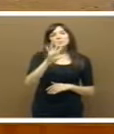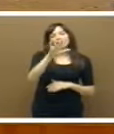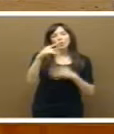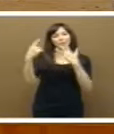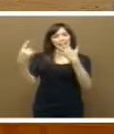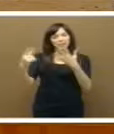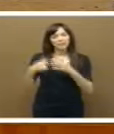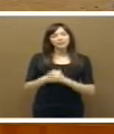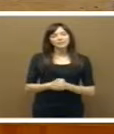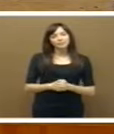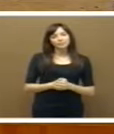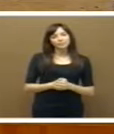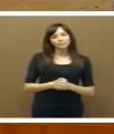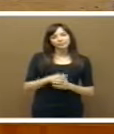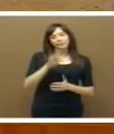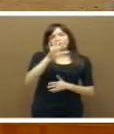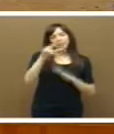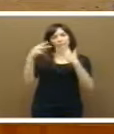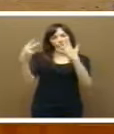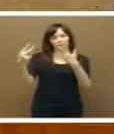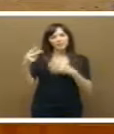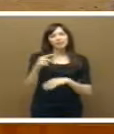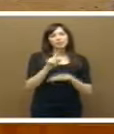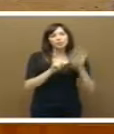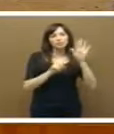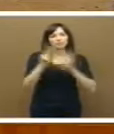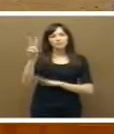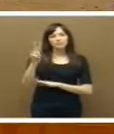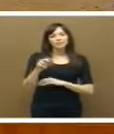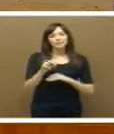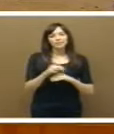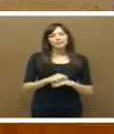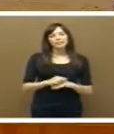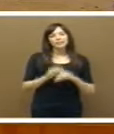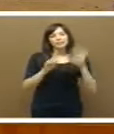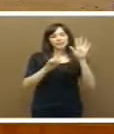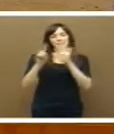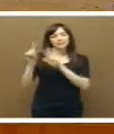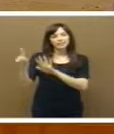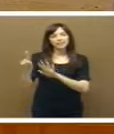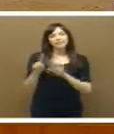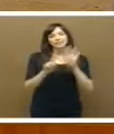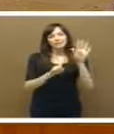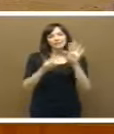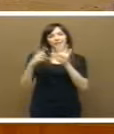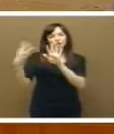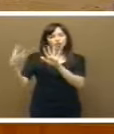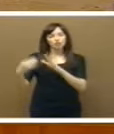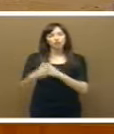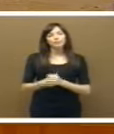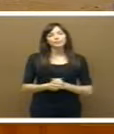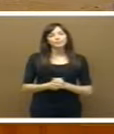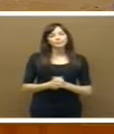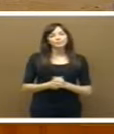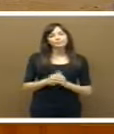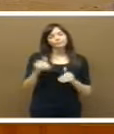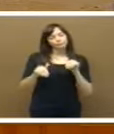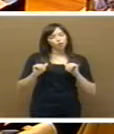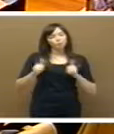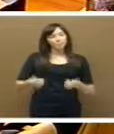56, 57, 62, 66 y 68. Entramos en